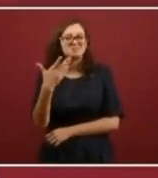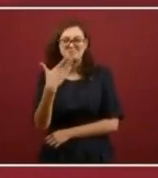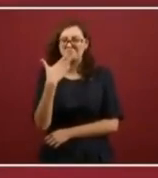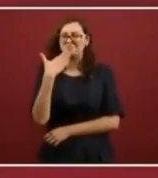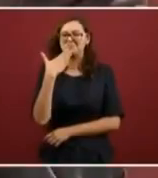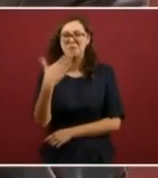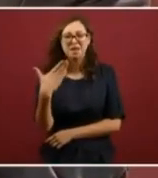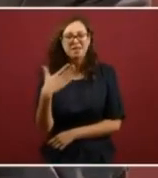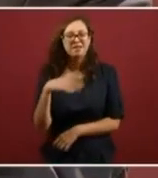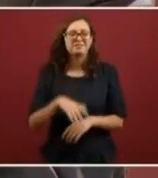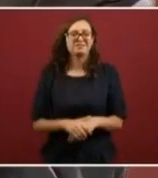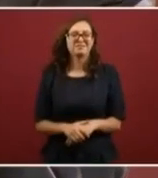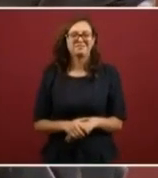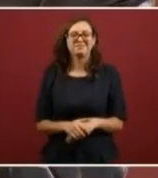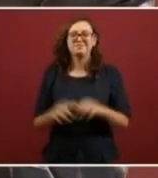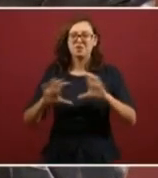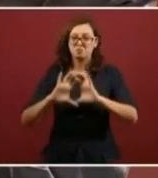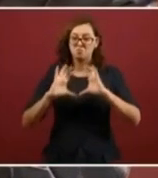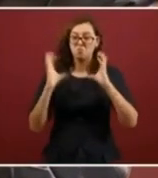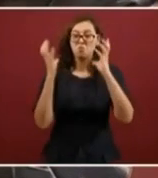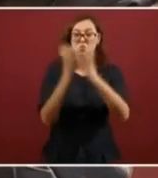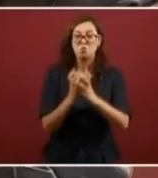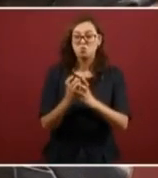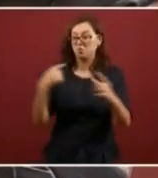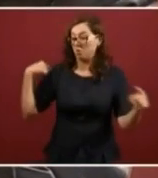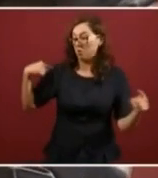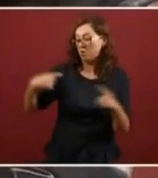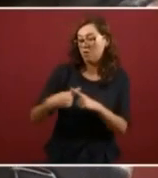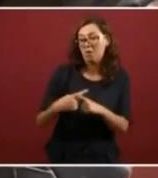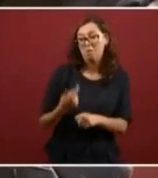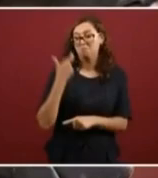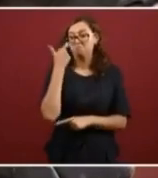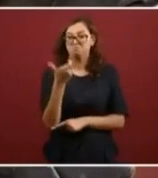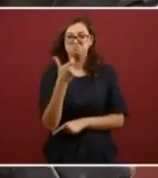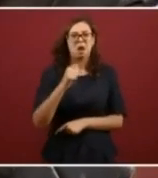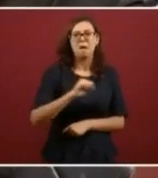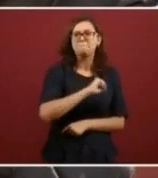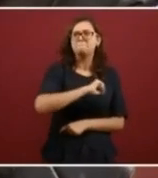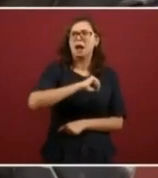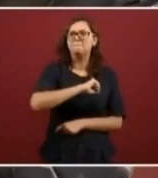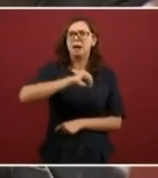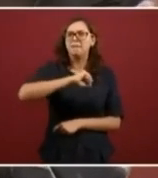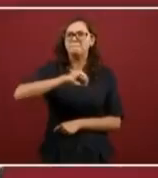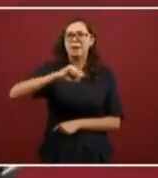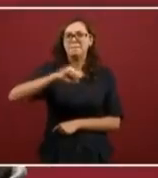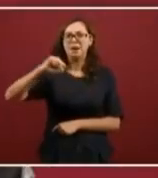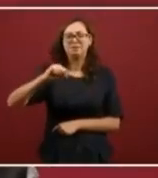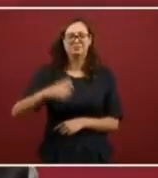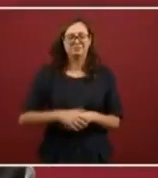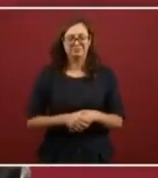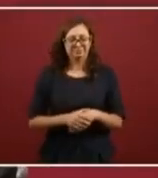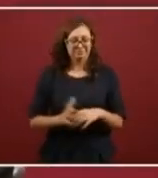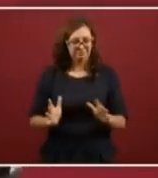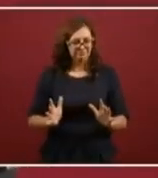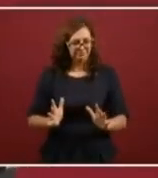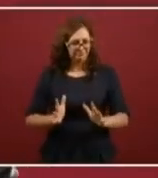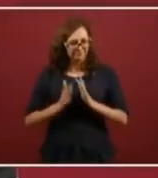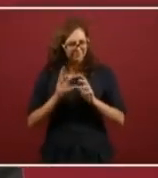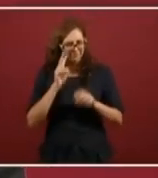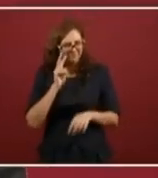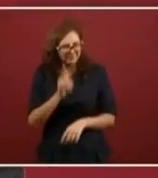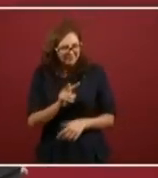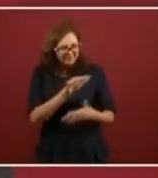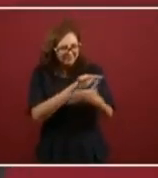la que te ha fortalecido más en los últimos tiempos en el mundo. Entonces, por eso me llama la atención y